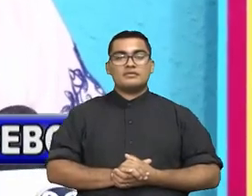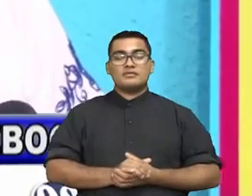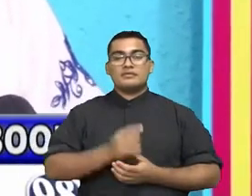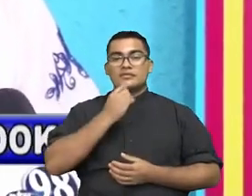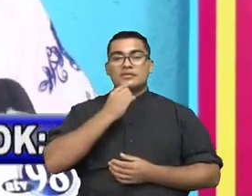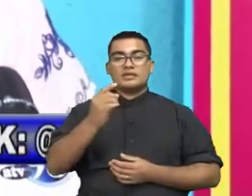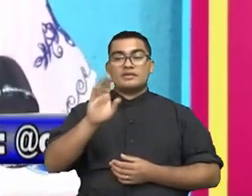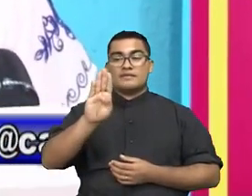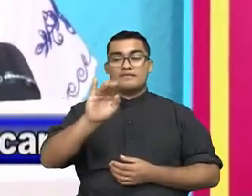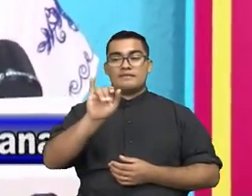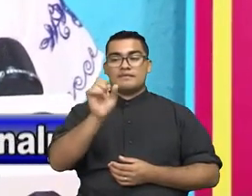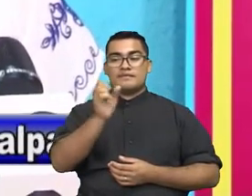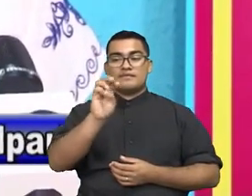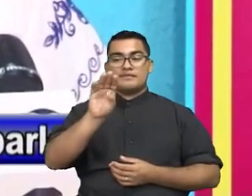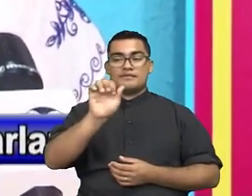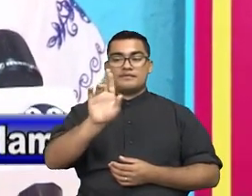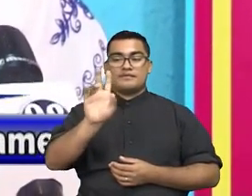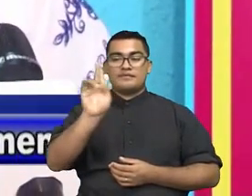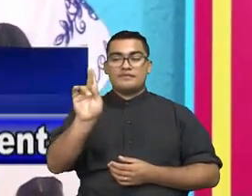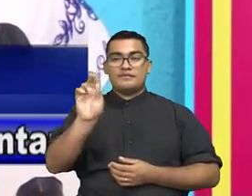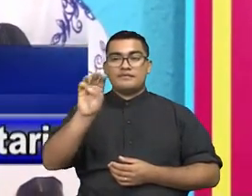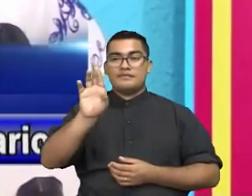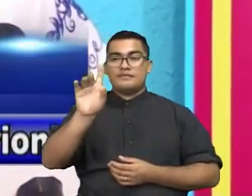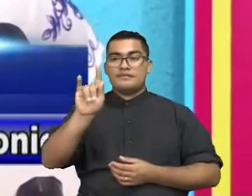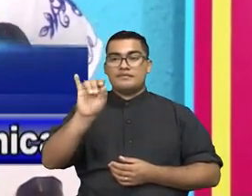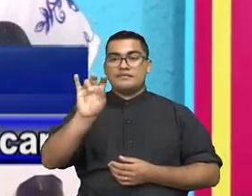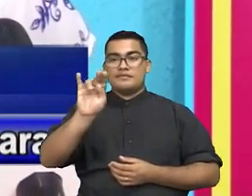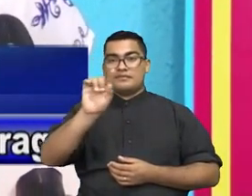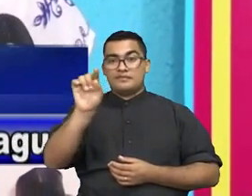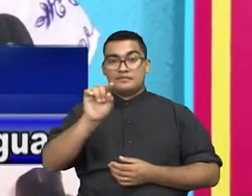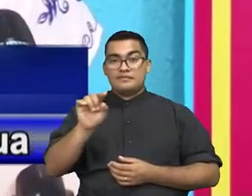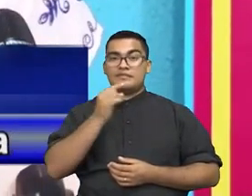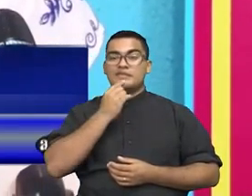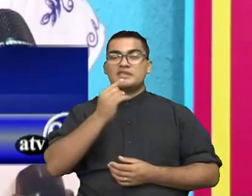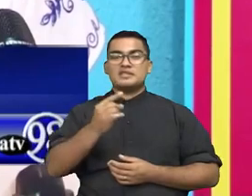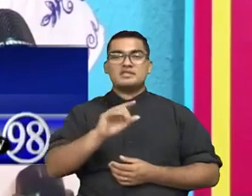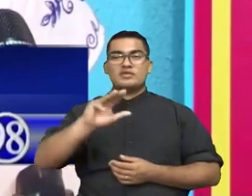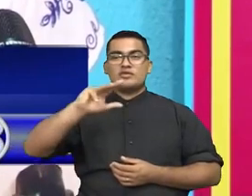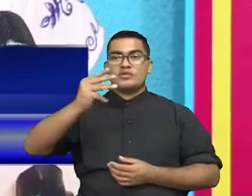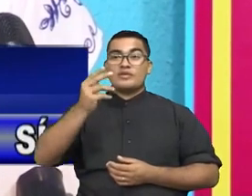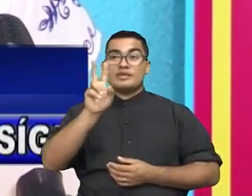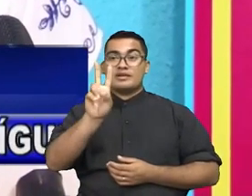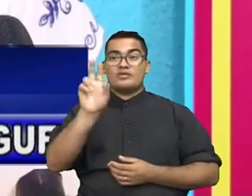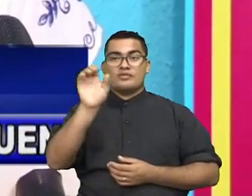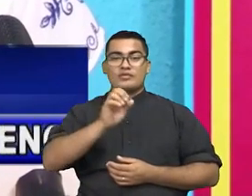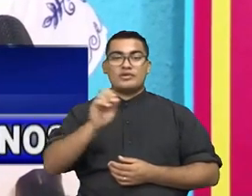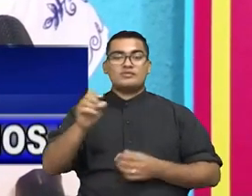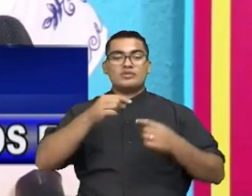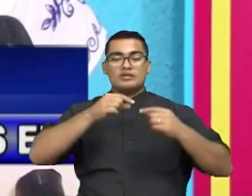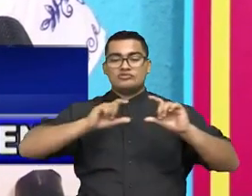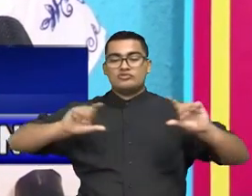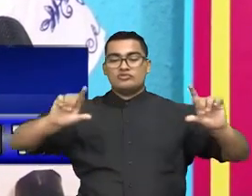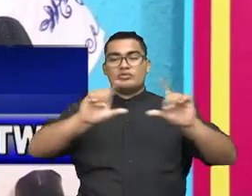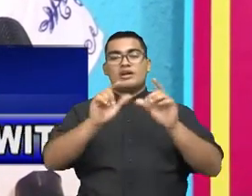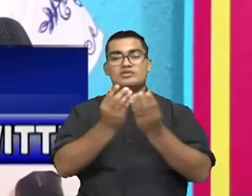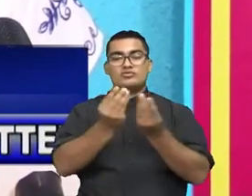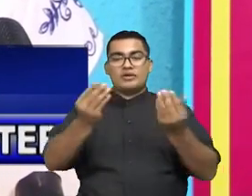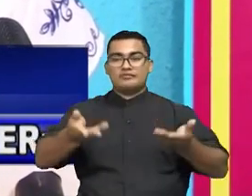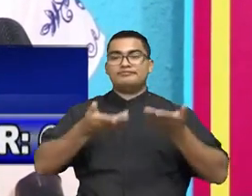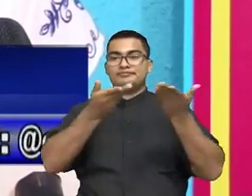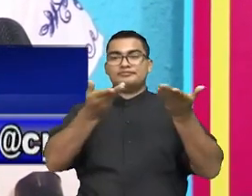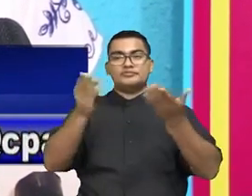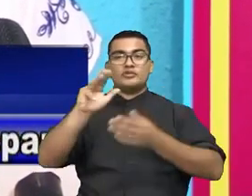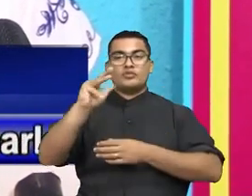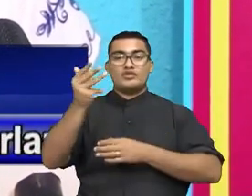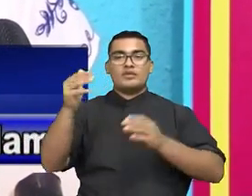cuanto al programa Bismarck Martínez, tenemos un avance muy significativo, ya vamos por el 92%, 9.188